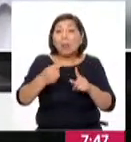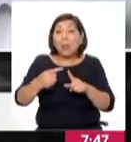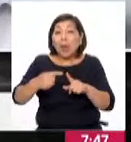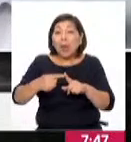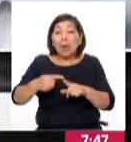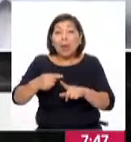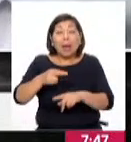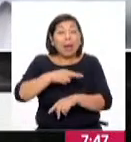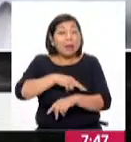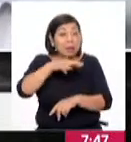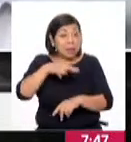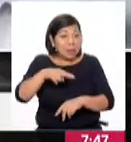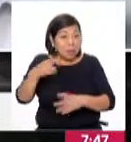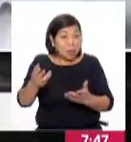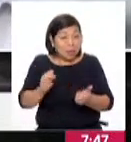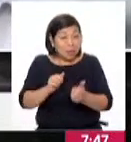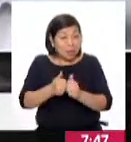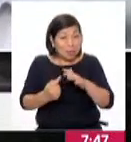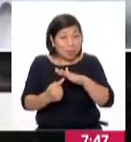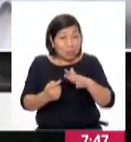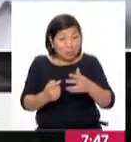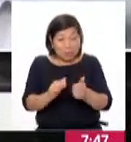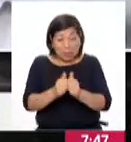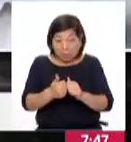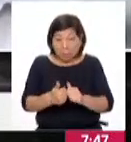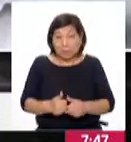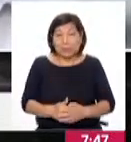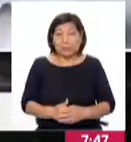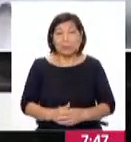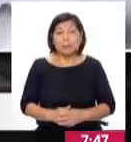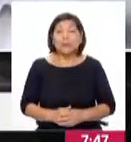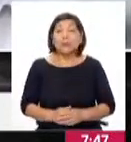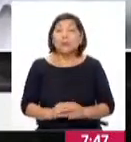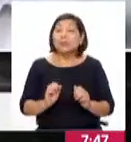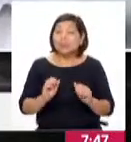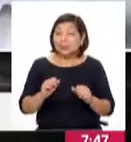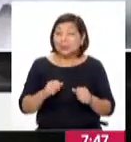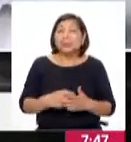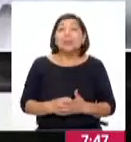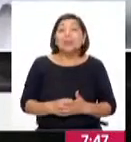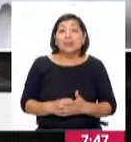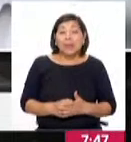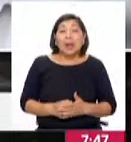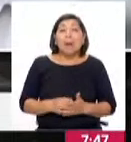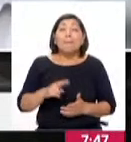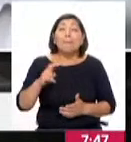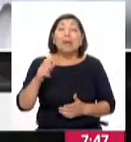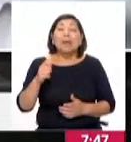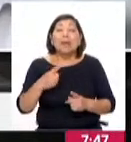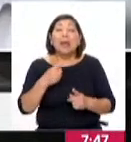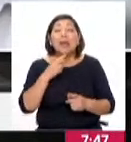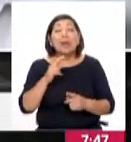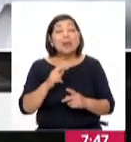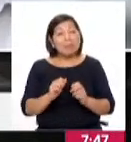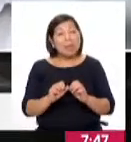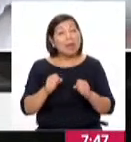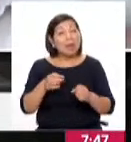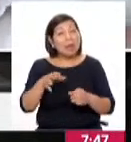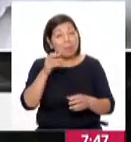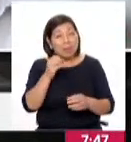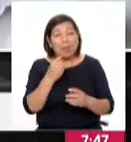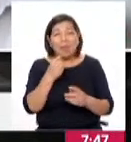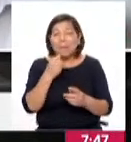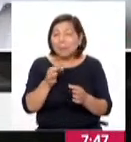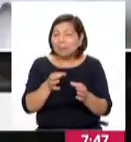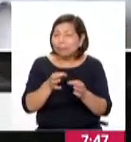esto tiene que ver con el cambio climático le llamamos variabilidad climática variabilidad hay sí hay que aprender un